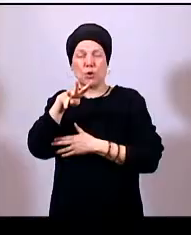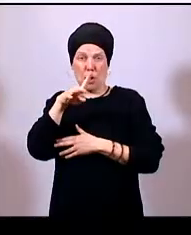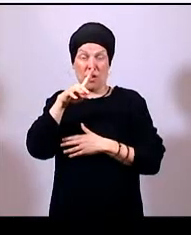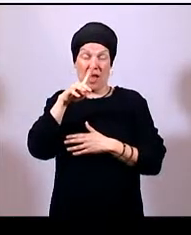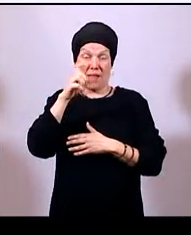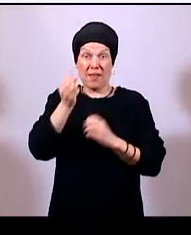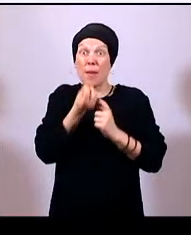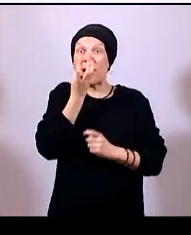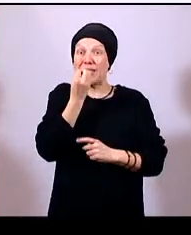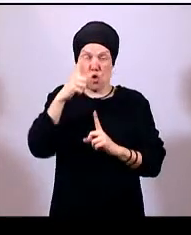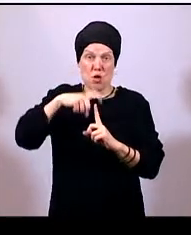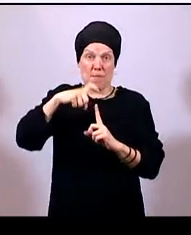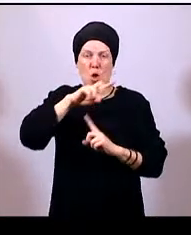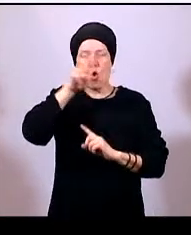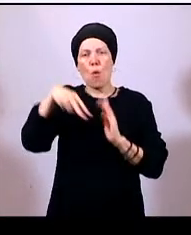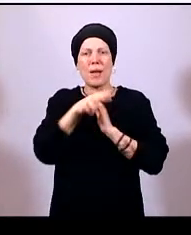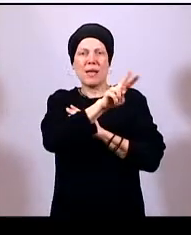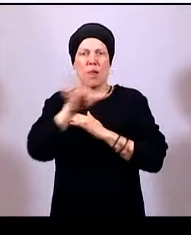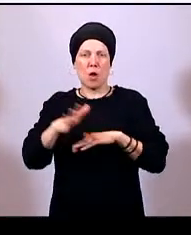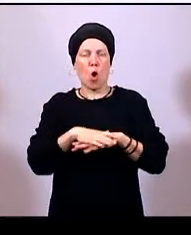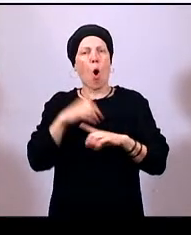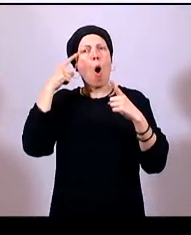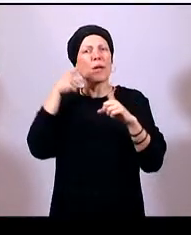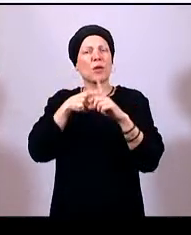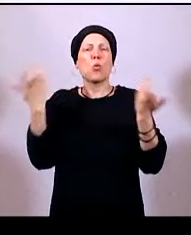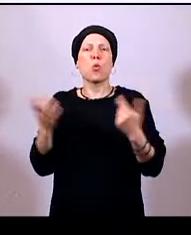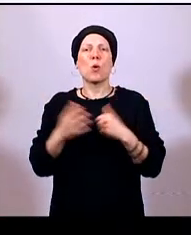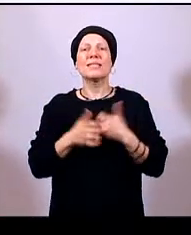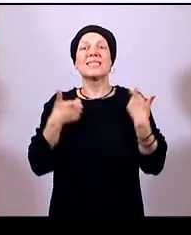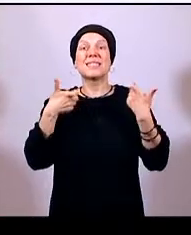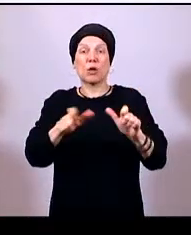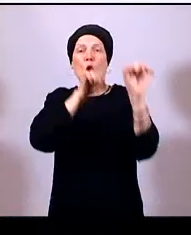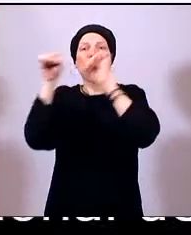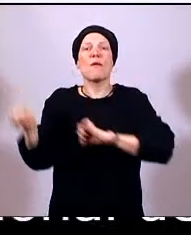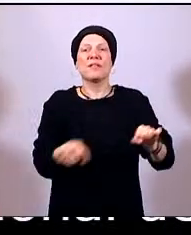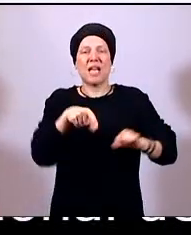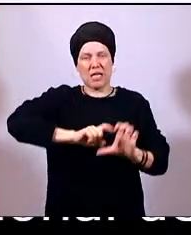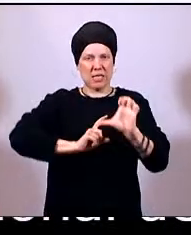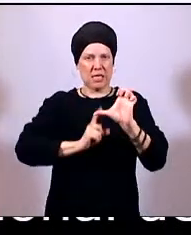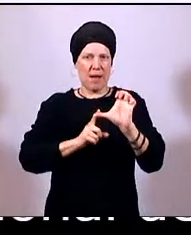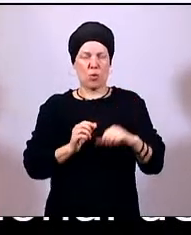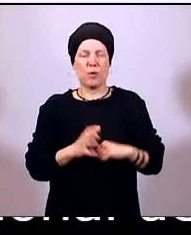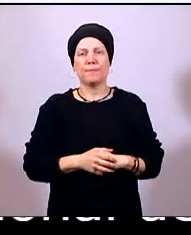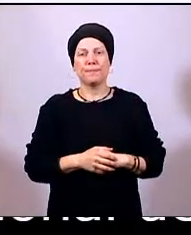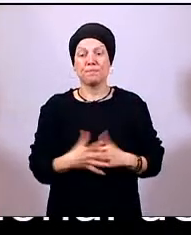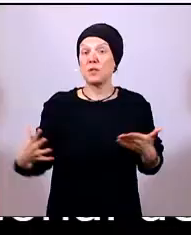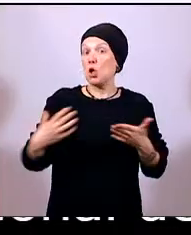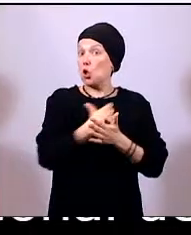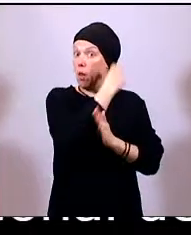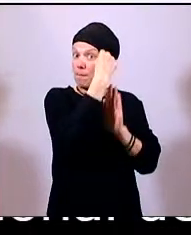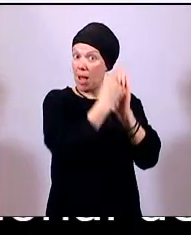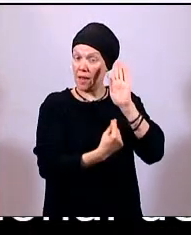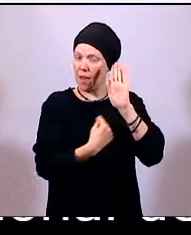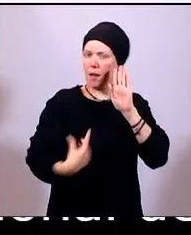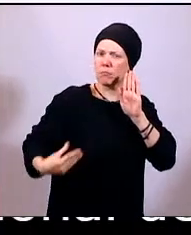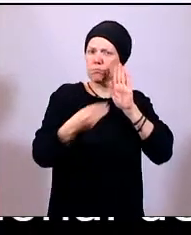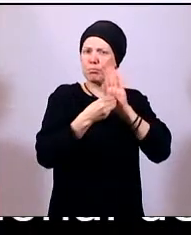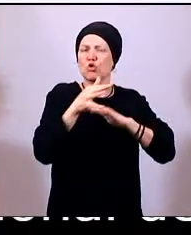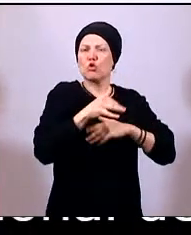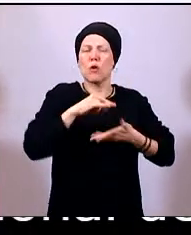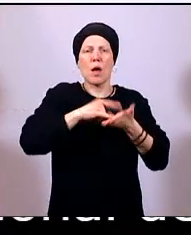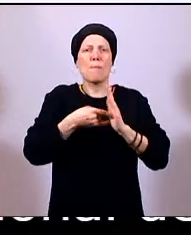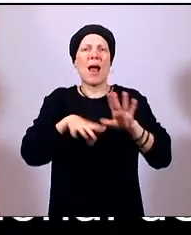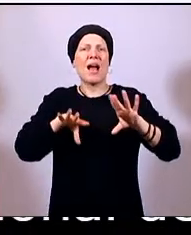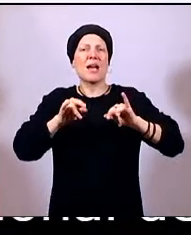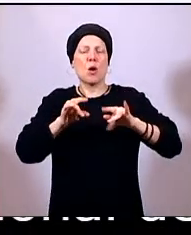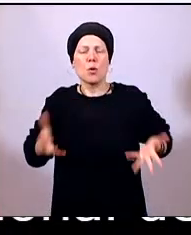25 para la promoción del sector de la defensa en Extremadura. Todas estas medidas están incluidas en el Plan Regional